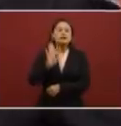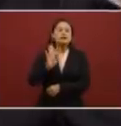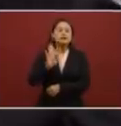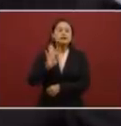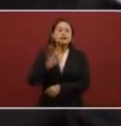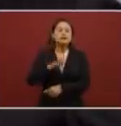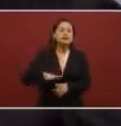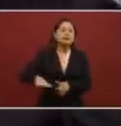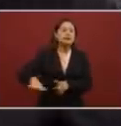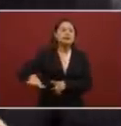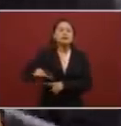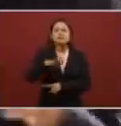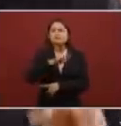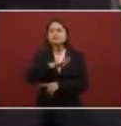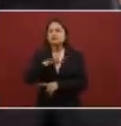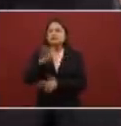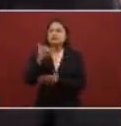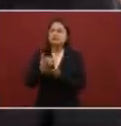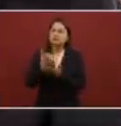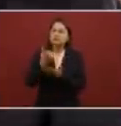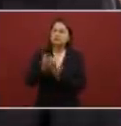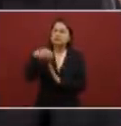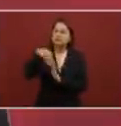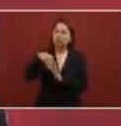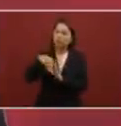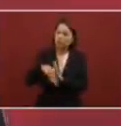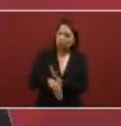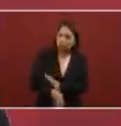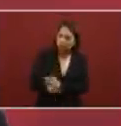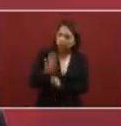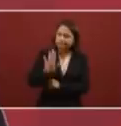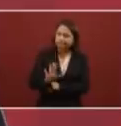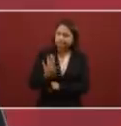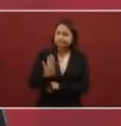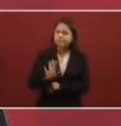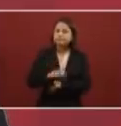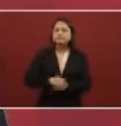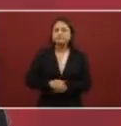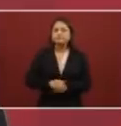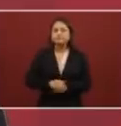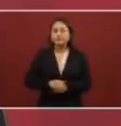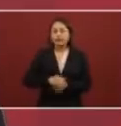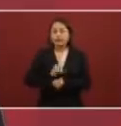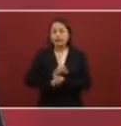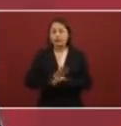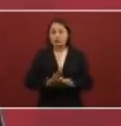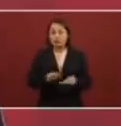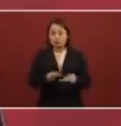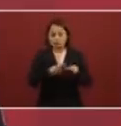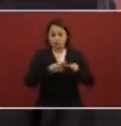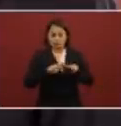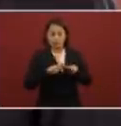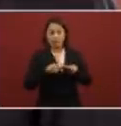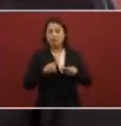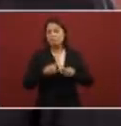no están bien en la economía del país. Yo tengo otra información. Yo